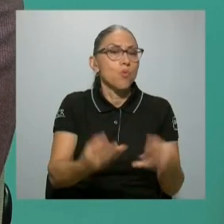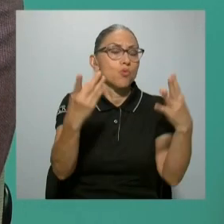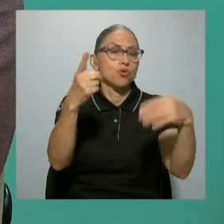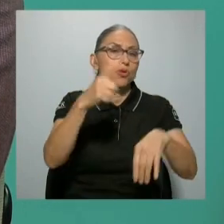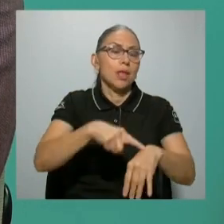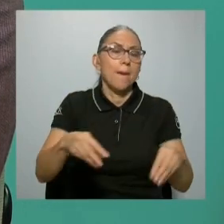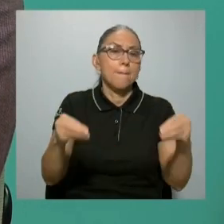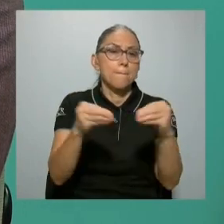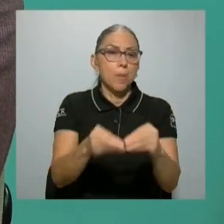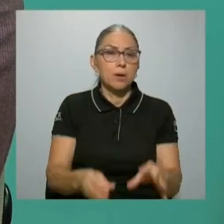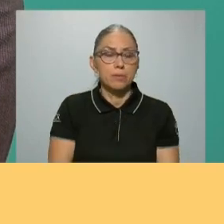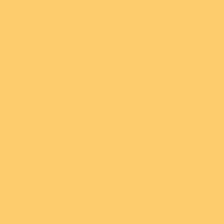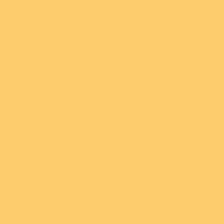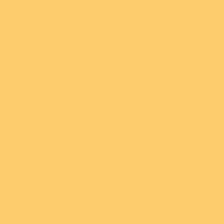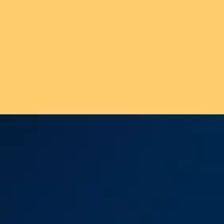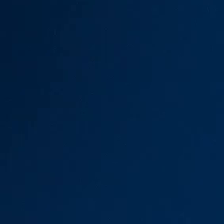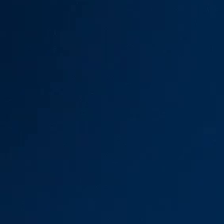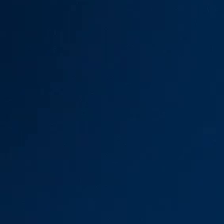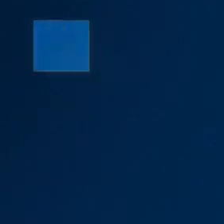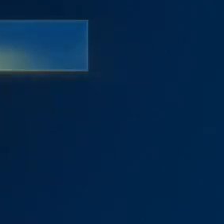tiempo.